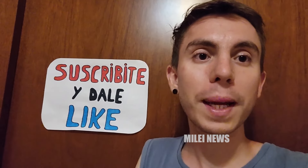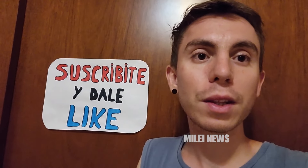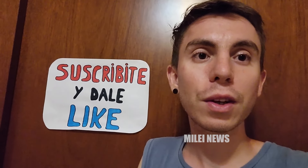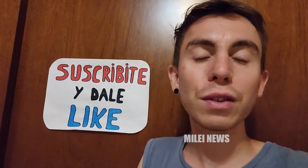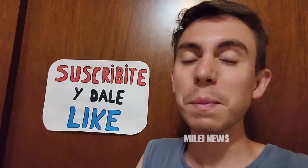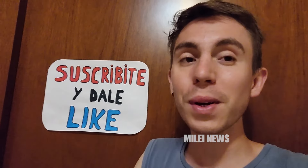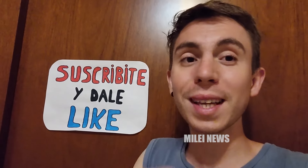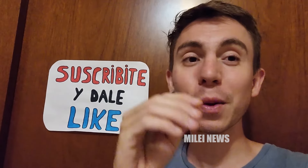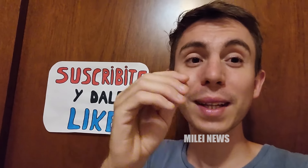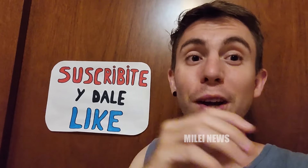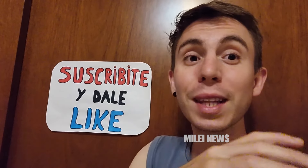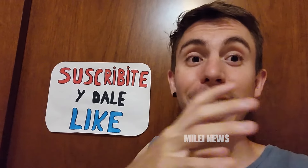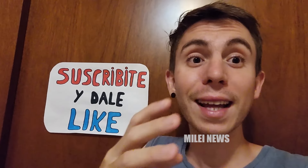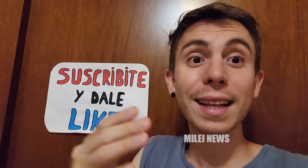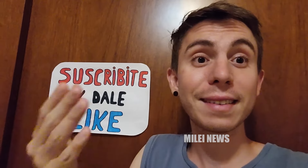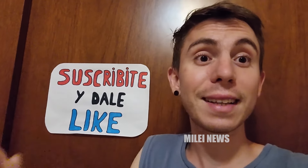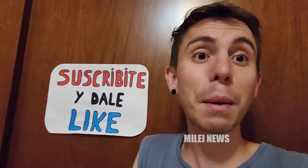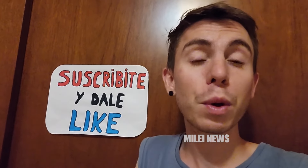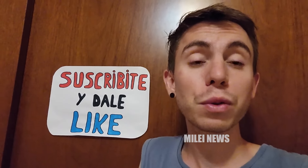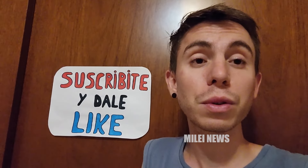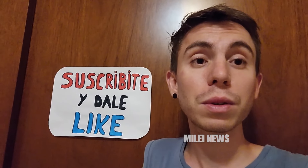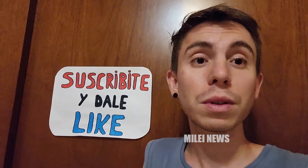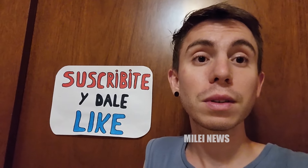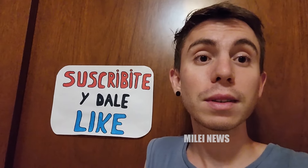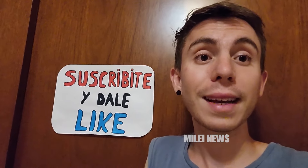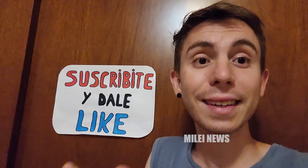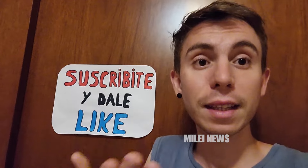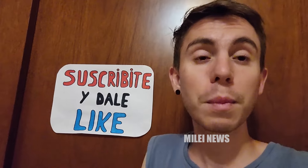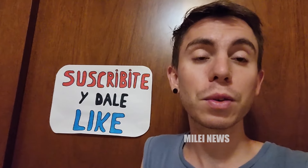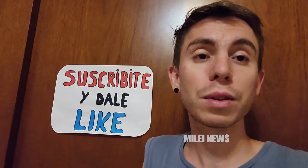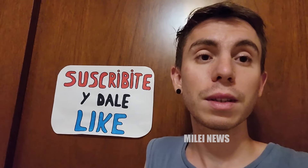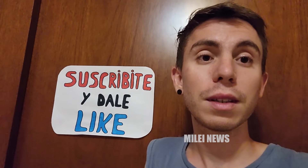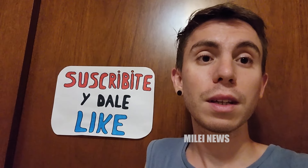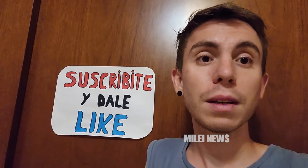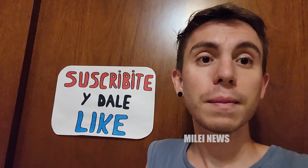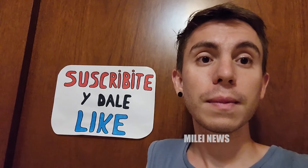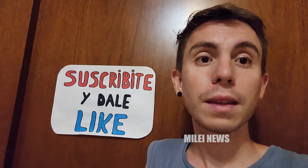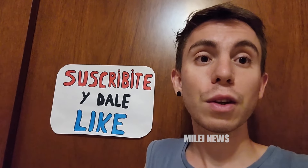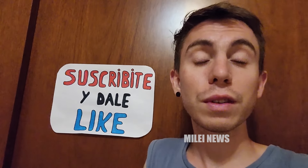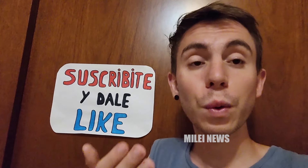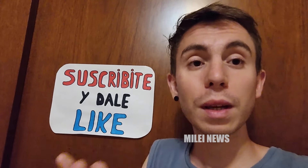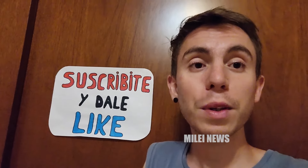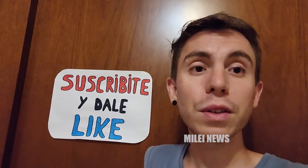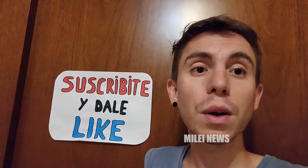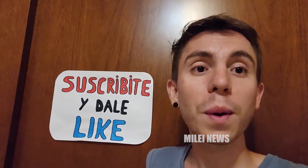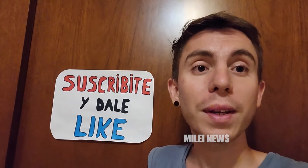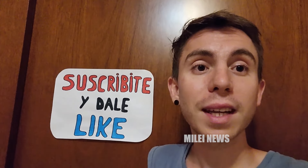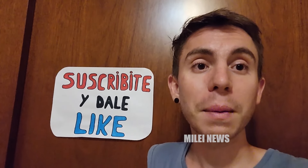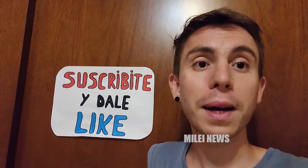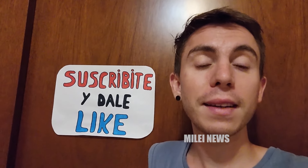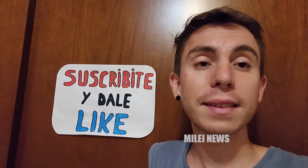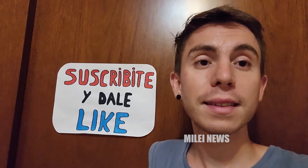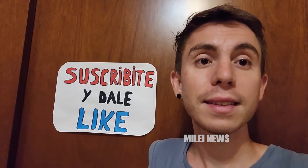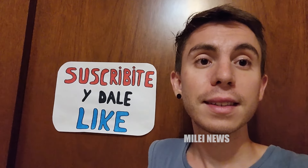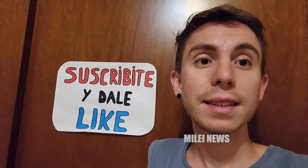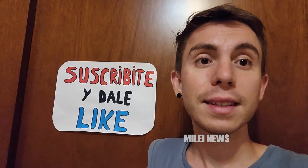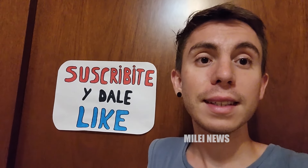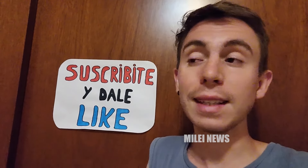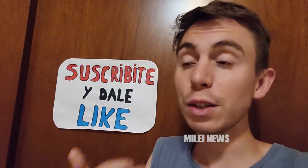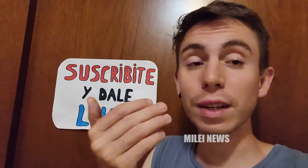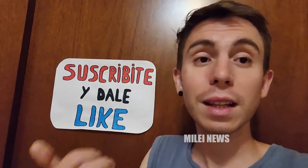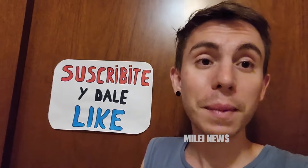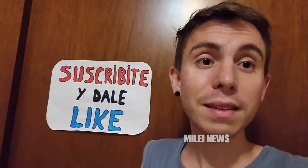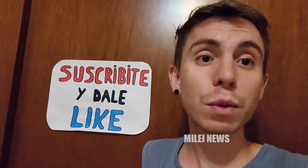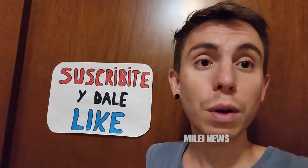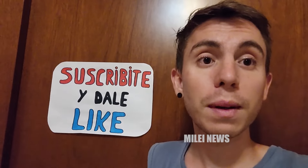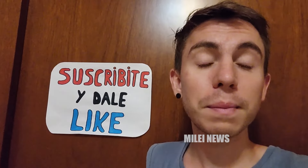este momento y no se puede tener un estado tan grande así estamos así estamos con 50% de pobreza en el país y los